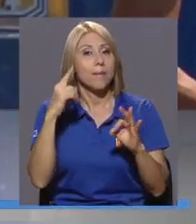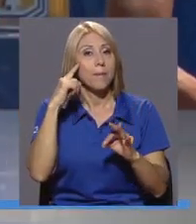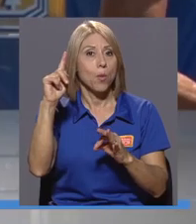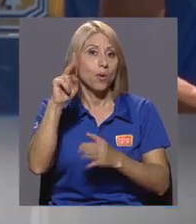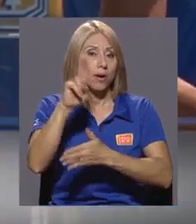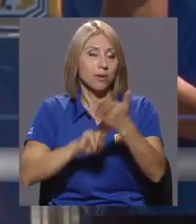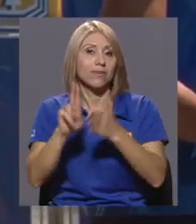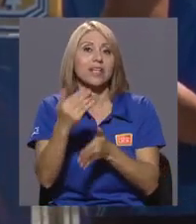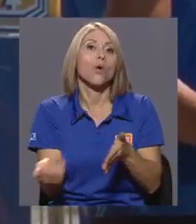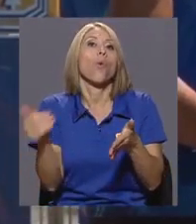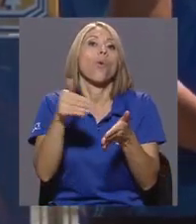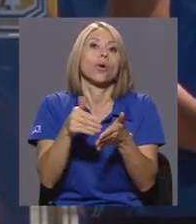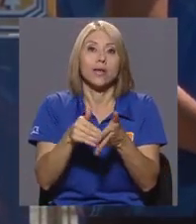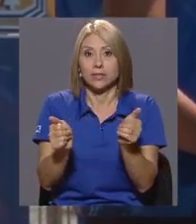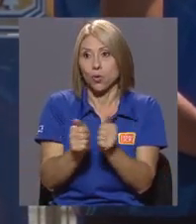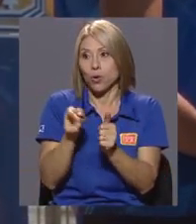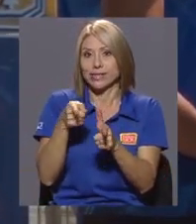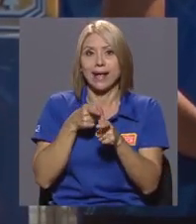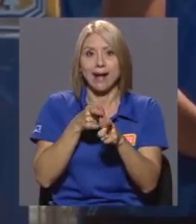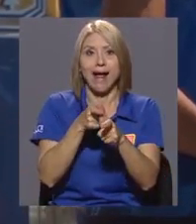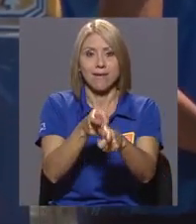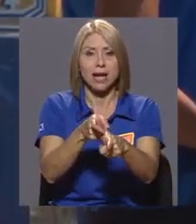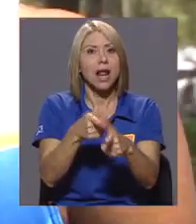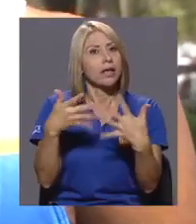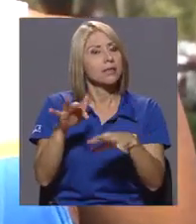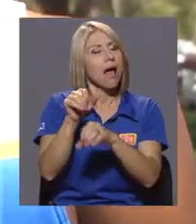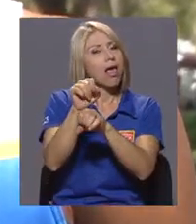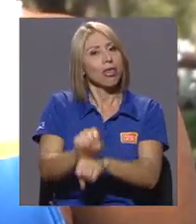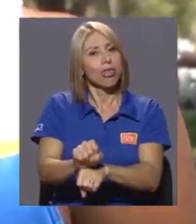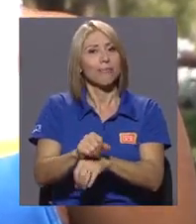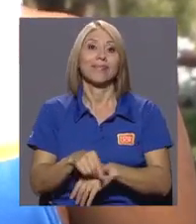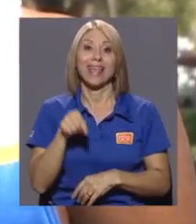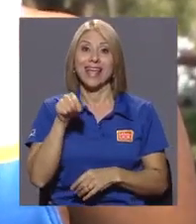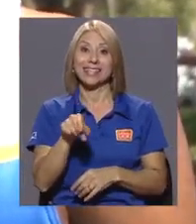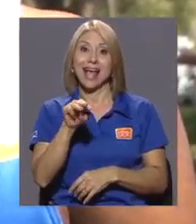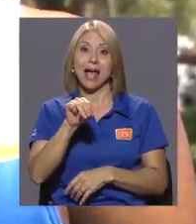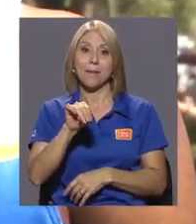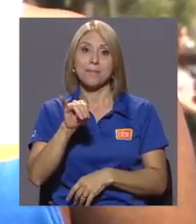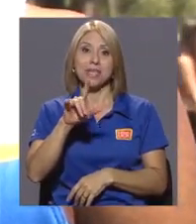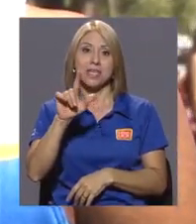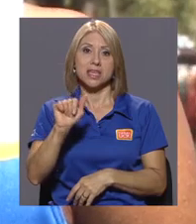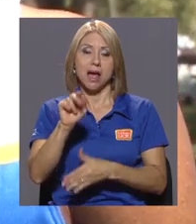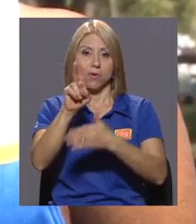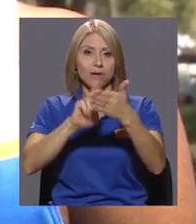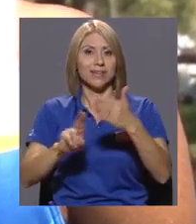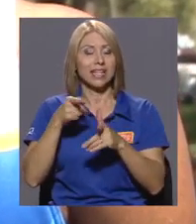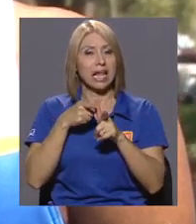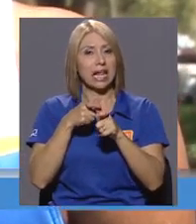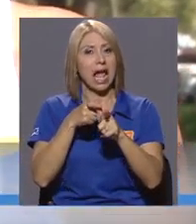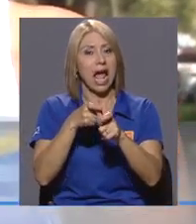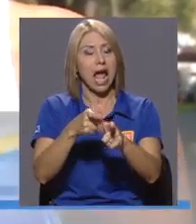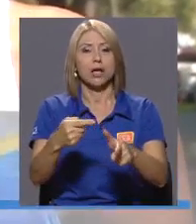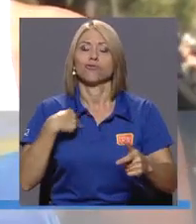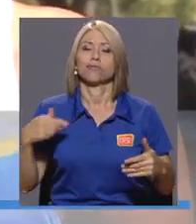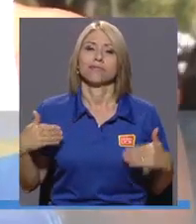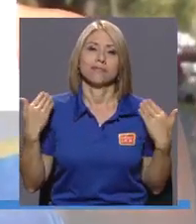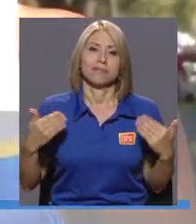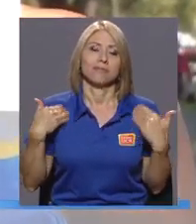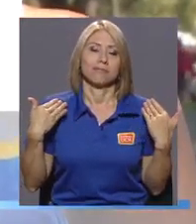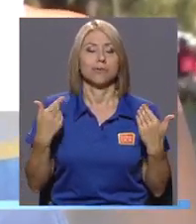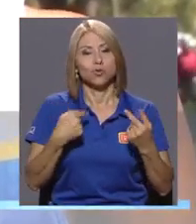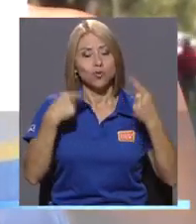que retomó la Milla Universitaria, que es una carrera mítica, ¿verdad? Bueno, esta Milla Universitaria me deja muy contento porque